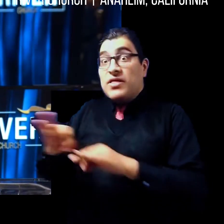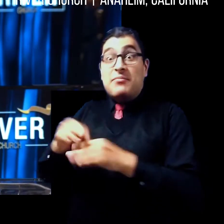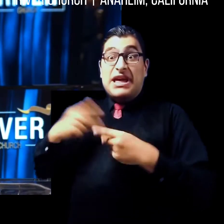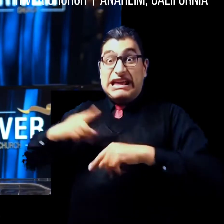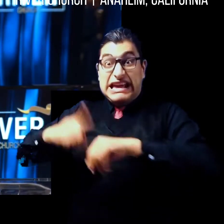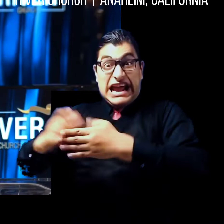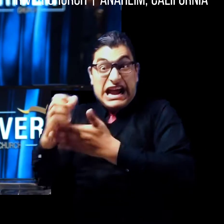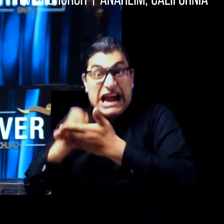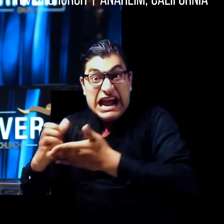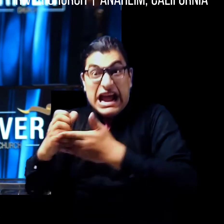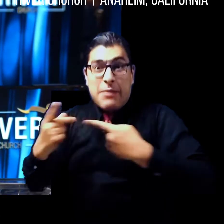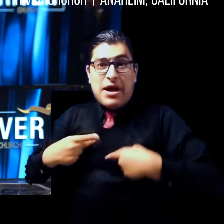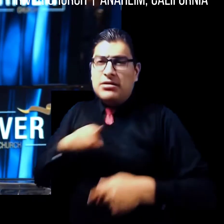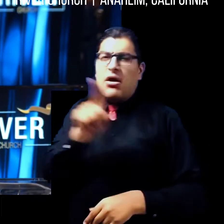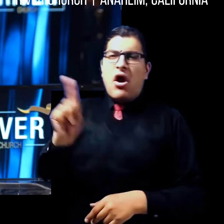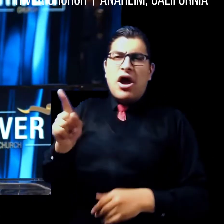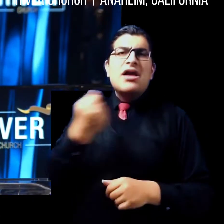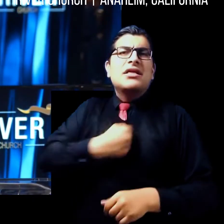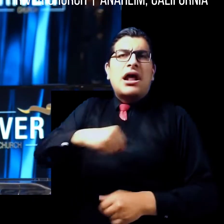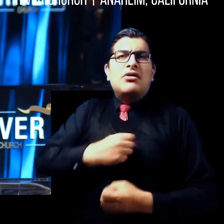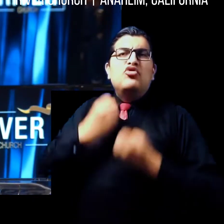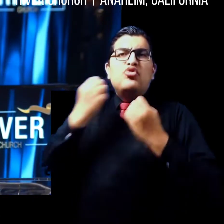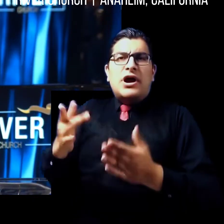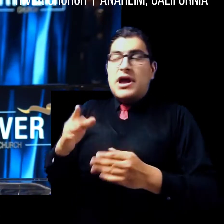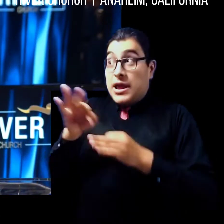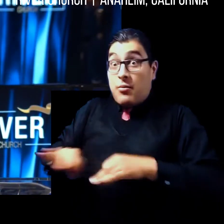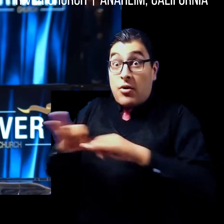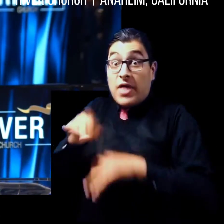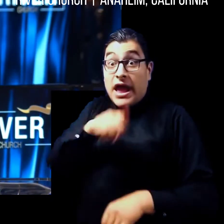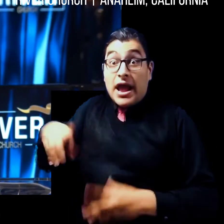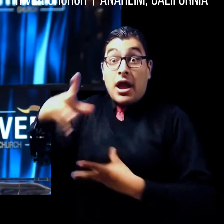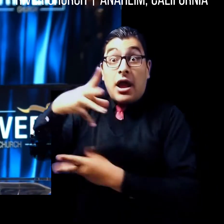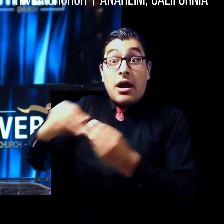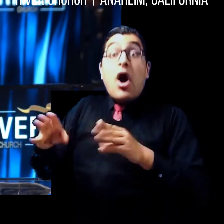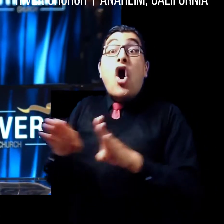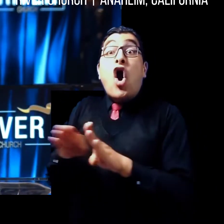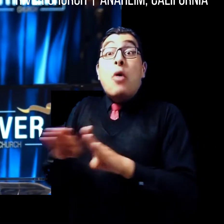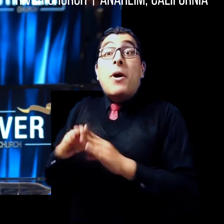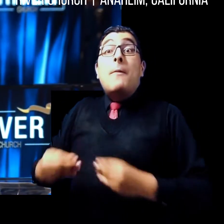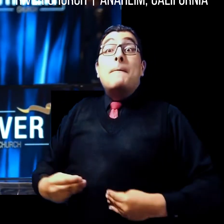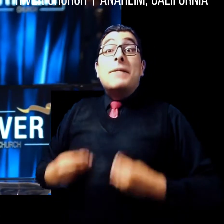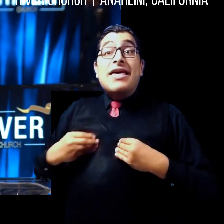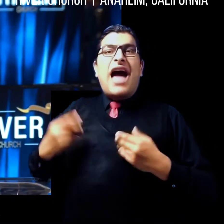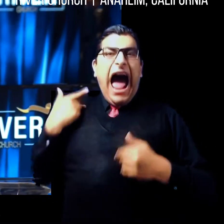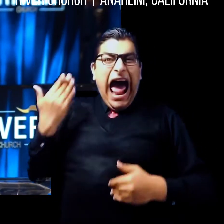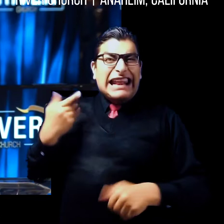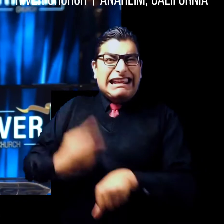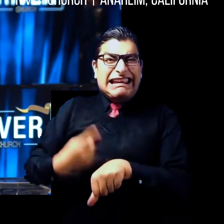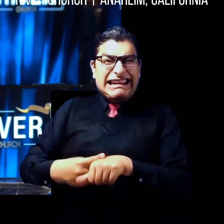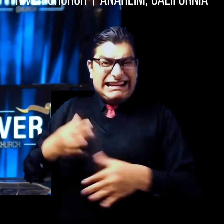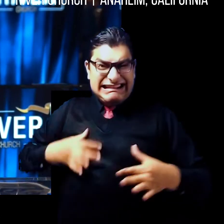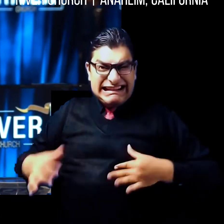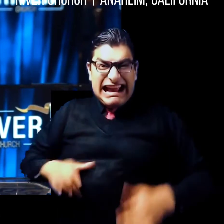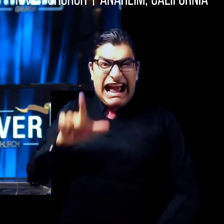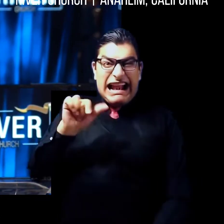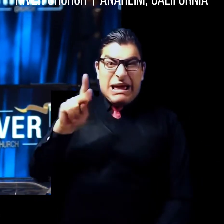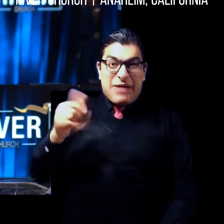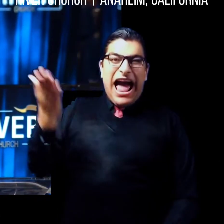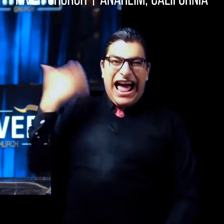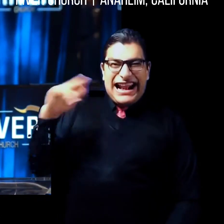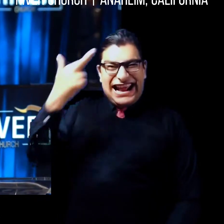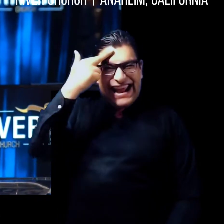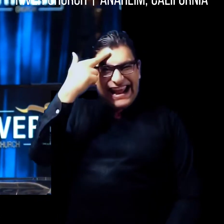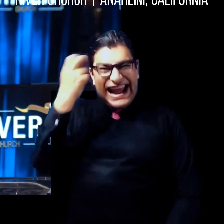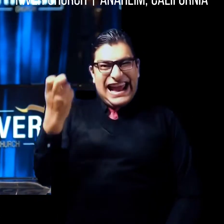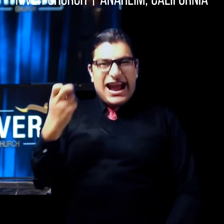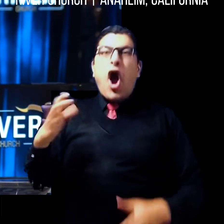llagas, yo me atrevo a pensar que lo importante en esos leprosos era restaurar la capacidad de sentir de nuevo, porque la lepra en ese